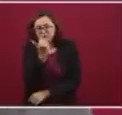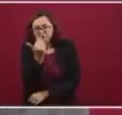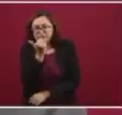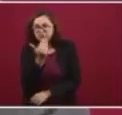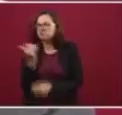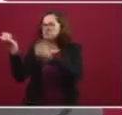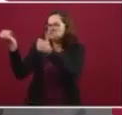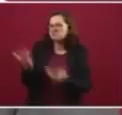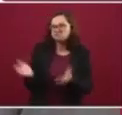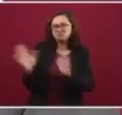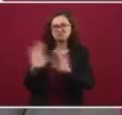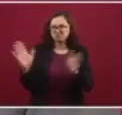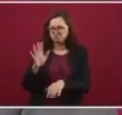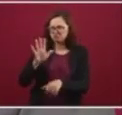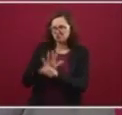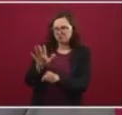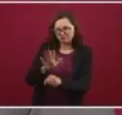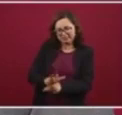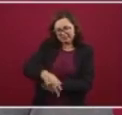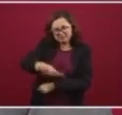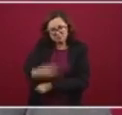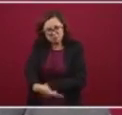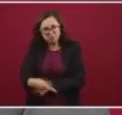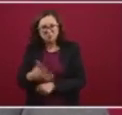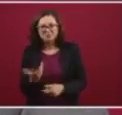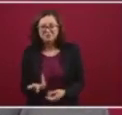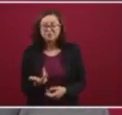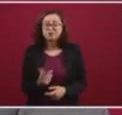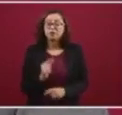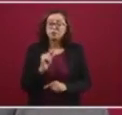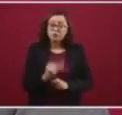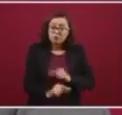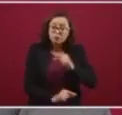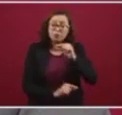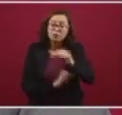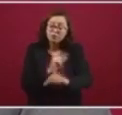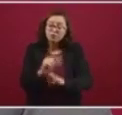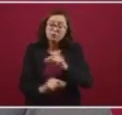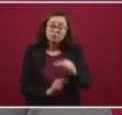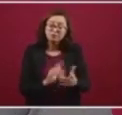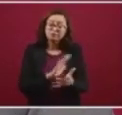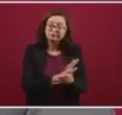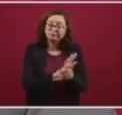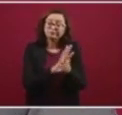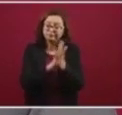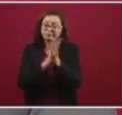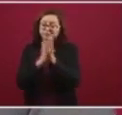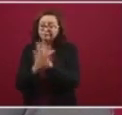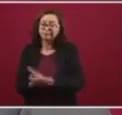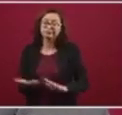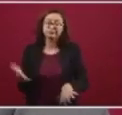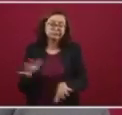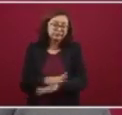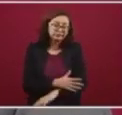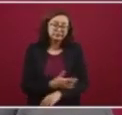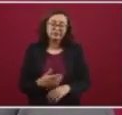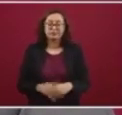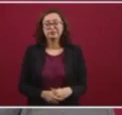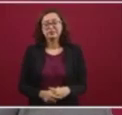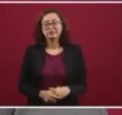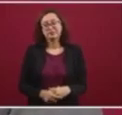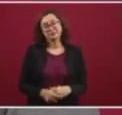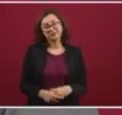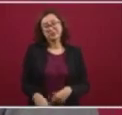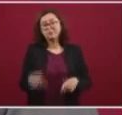Entonces, son cambios que se están llevando a cabo. Es lo mismo en el caso de las